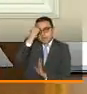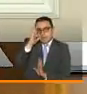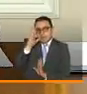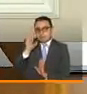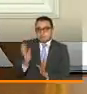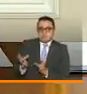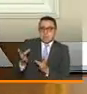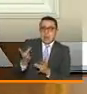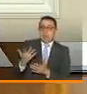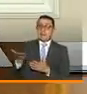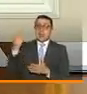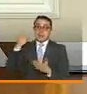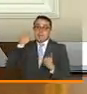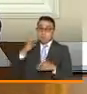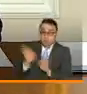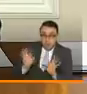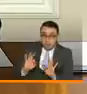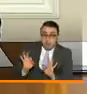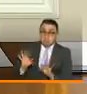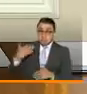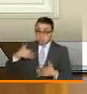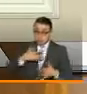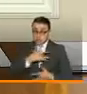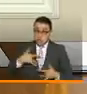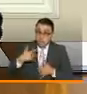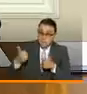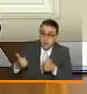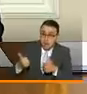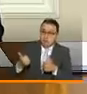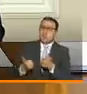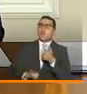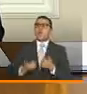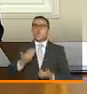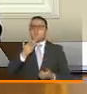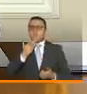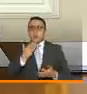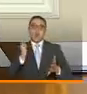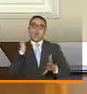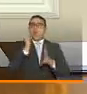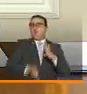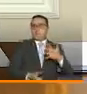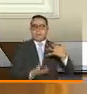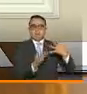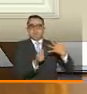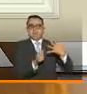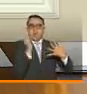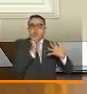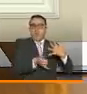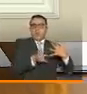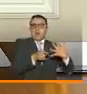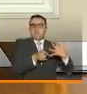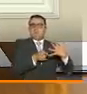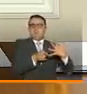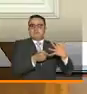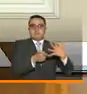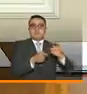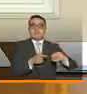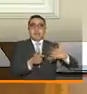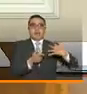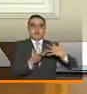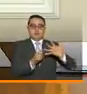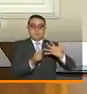este momento ninguna preexistencia o comorbilidad. En ese caso estarías al final del proceso en lo que se llamaría la etapa 5